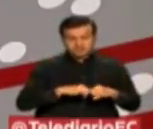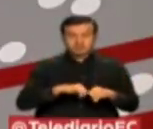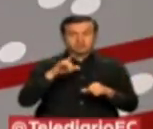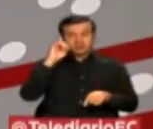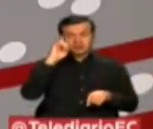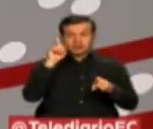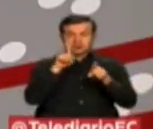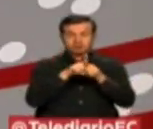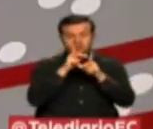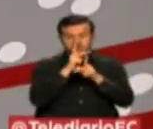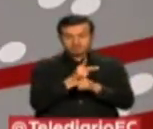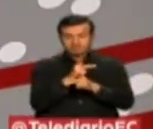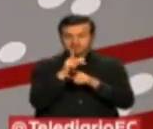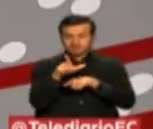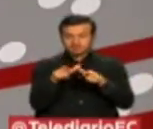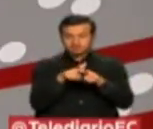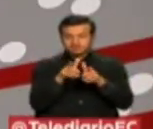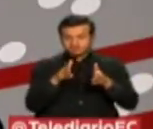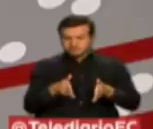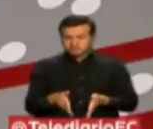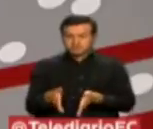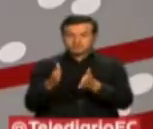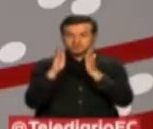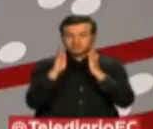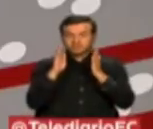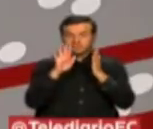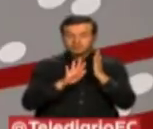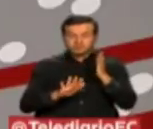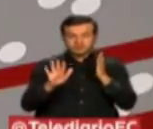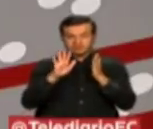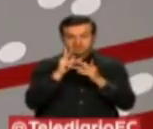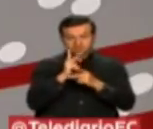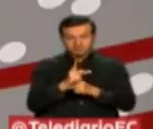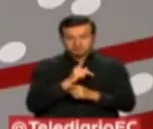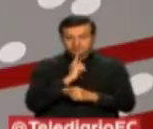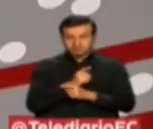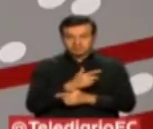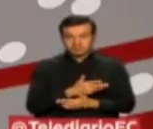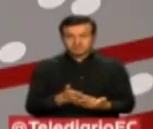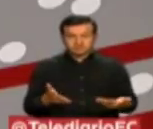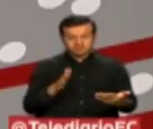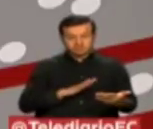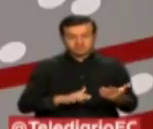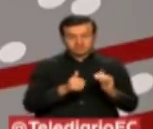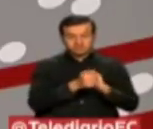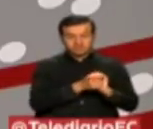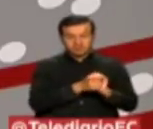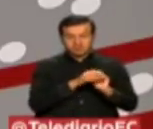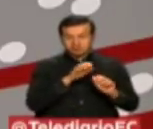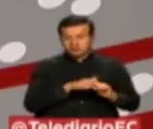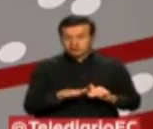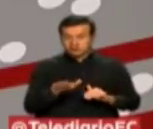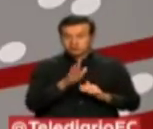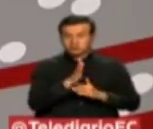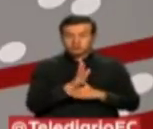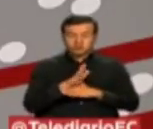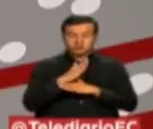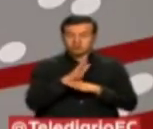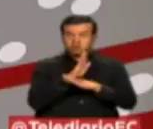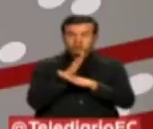de protección del corredor del Pacífico Oriental, que básicamente parte desde Galápagos y son las rutas migratorias